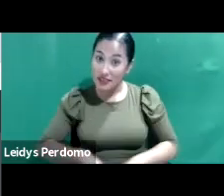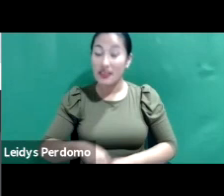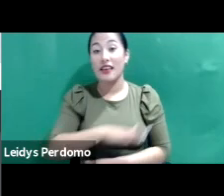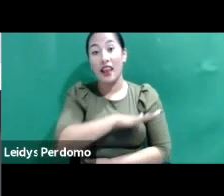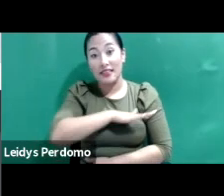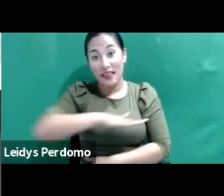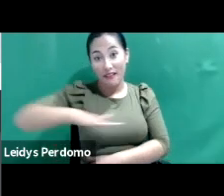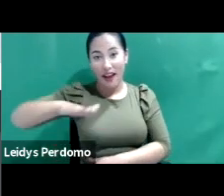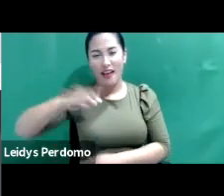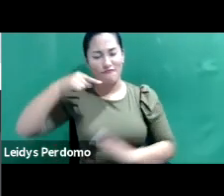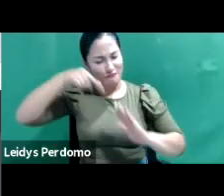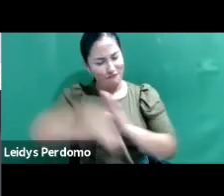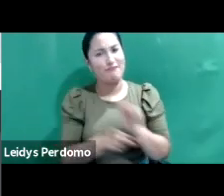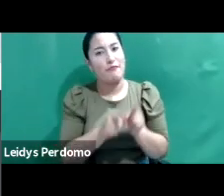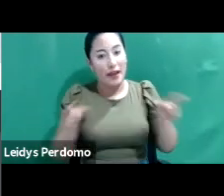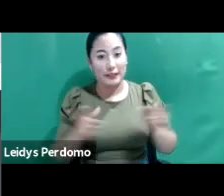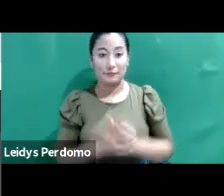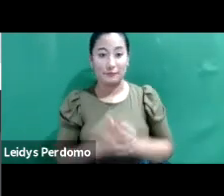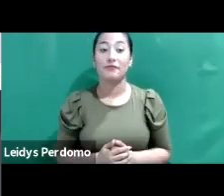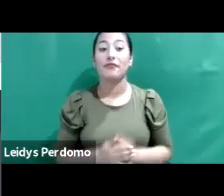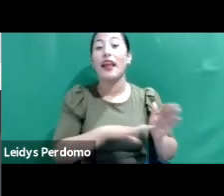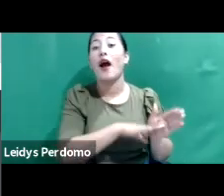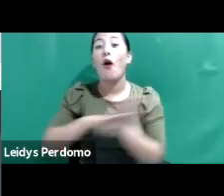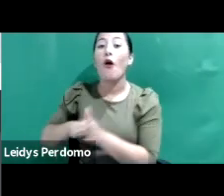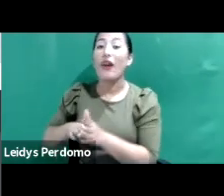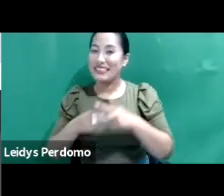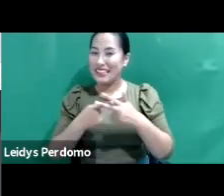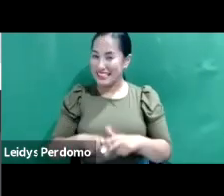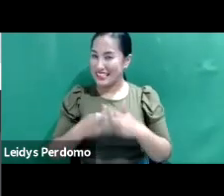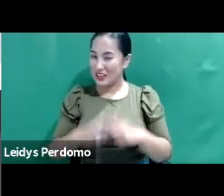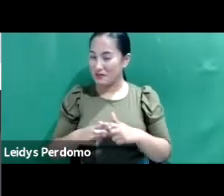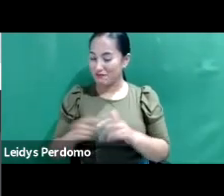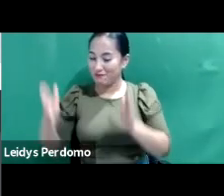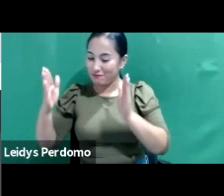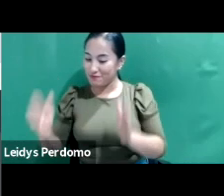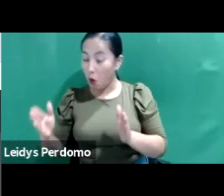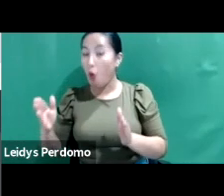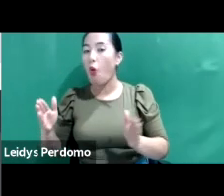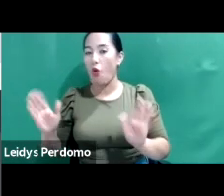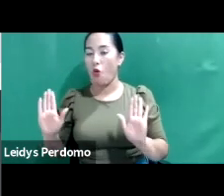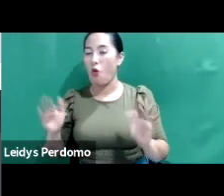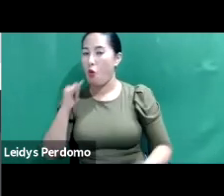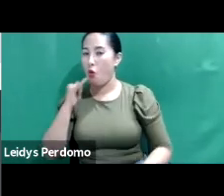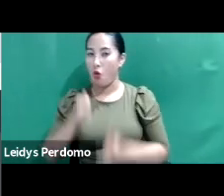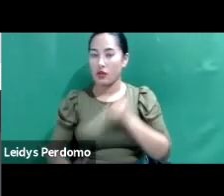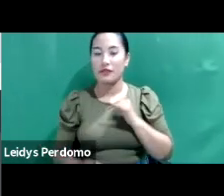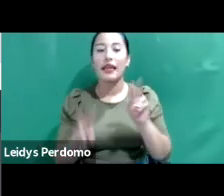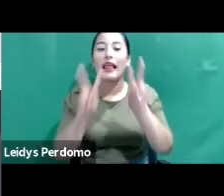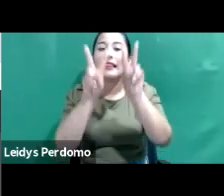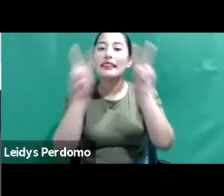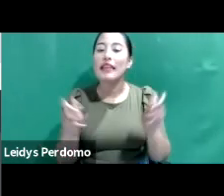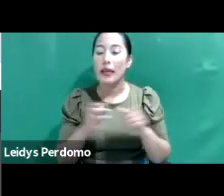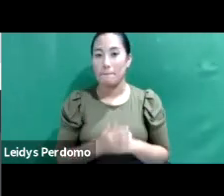ello. Y ahora en esta última parte del taller quiero trabajar todo lo que tiene que ver con el componente